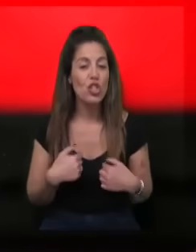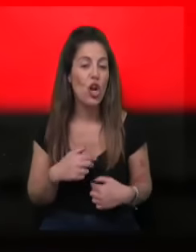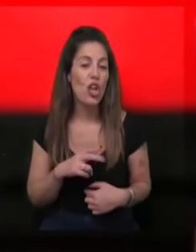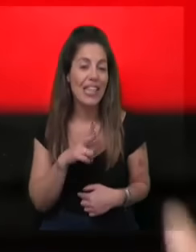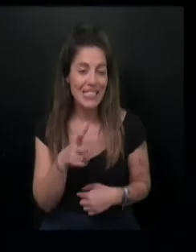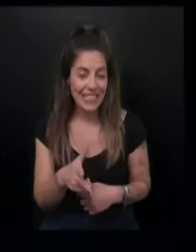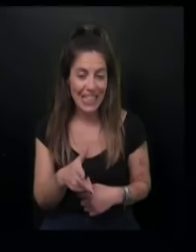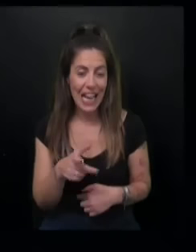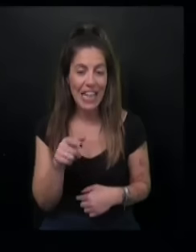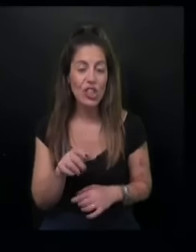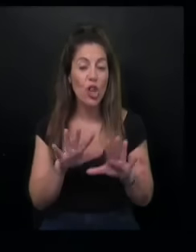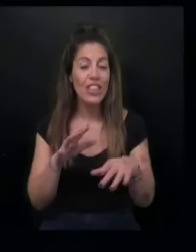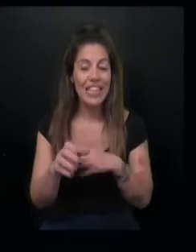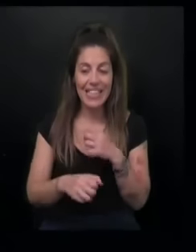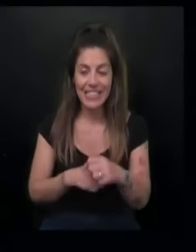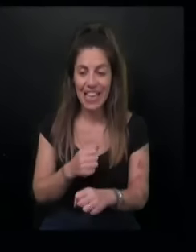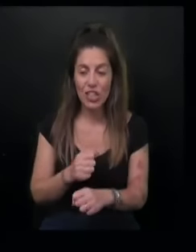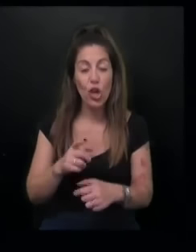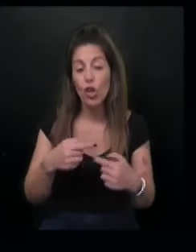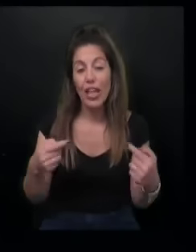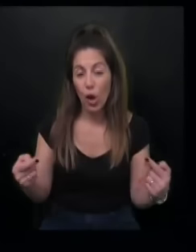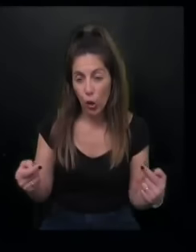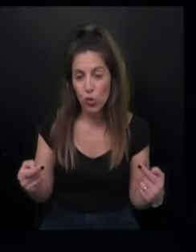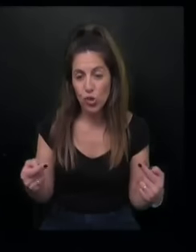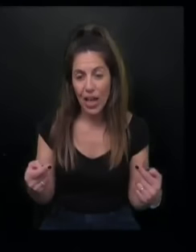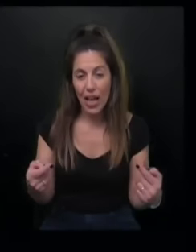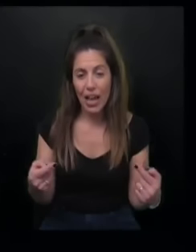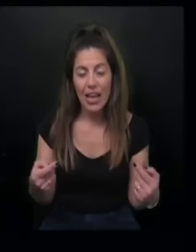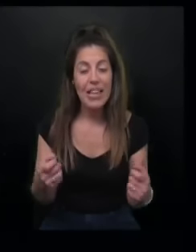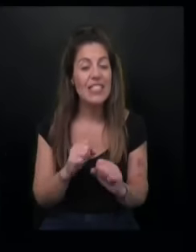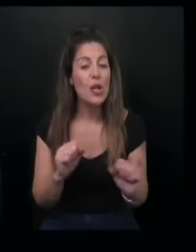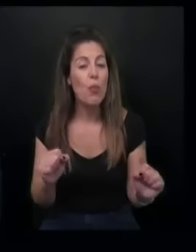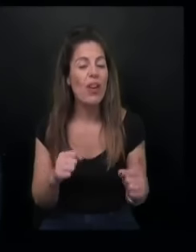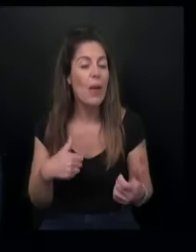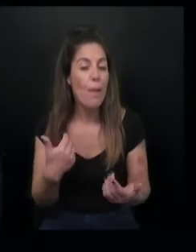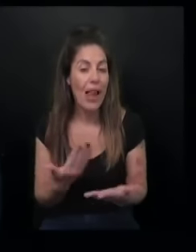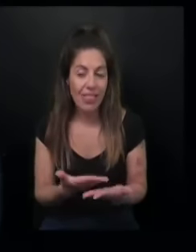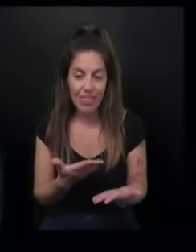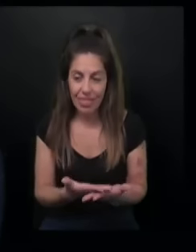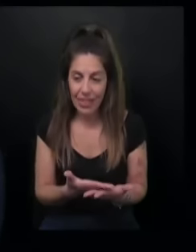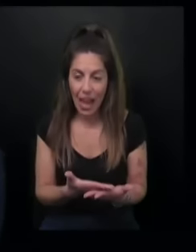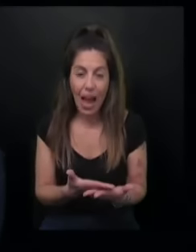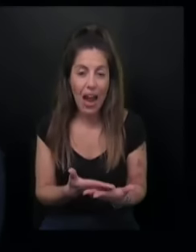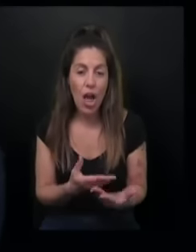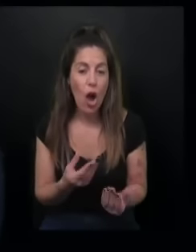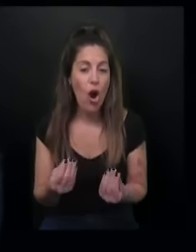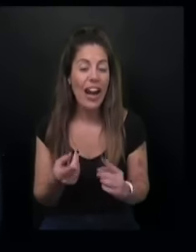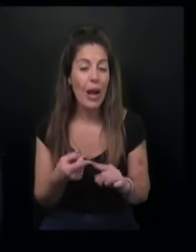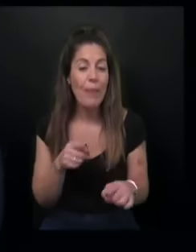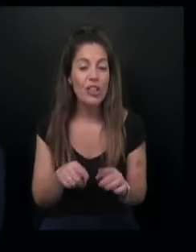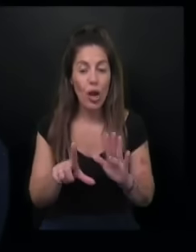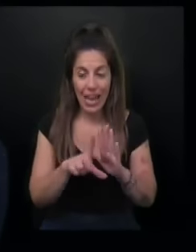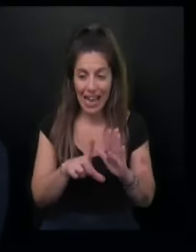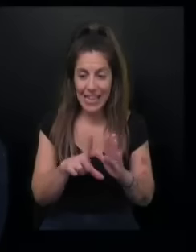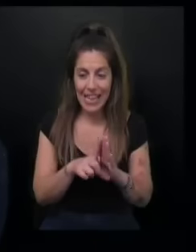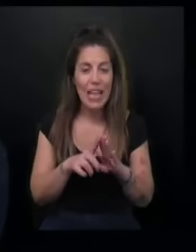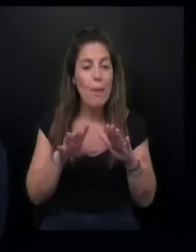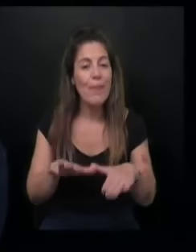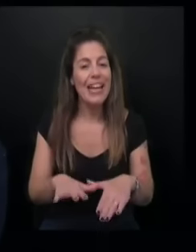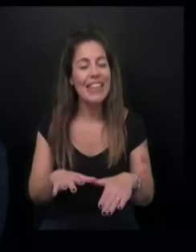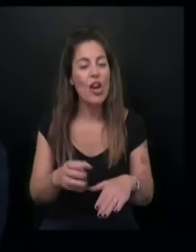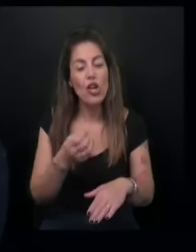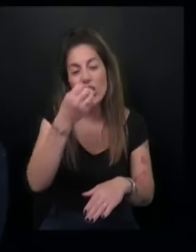bueno estos 10 años qué otra cosa este se puede plantear con respecto a la ley y me quedé con